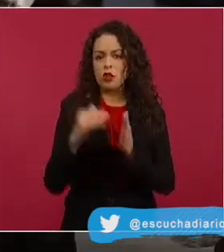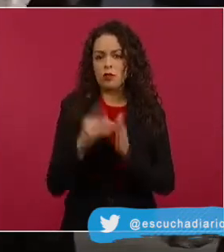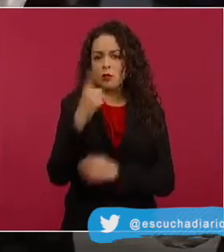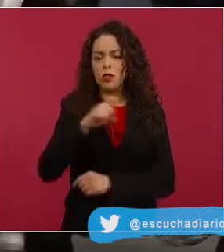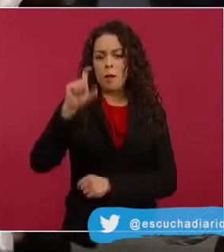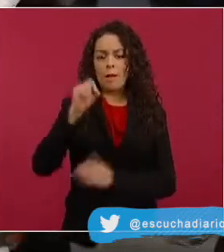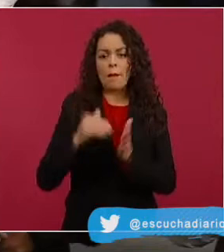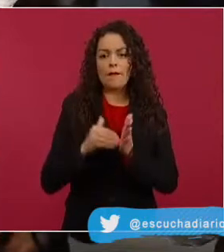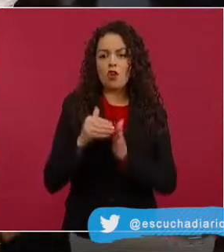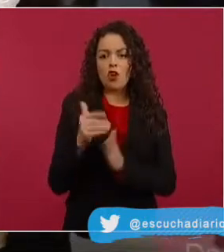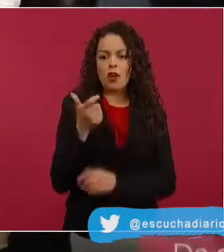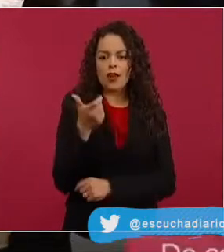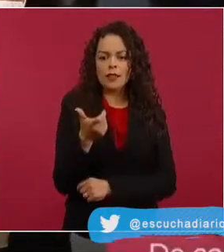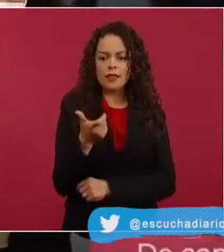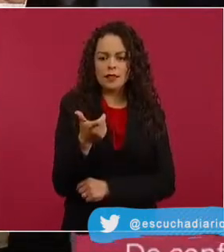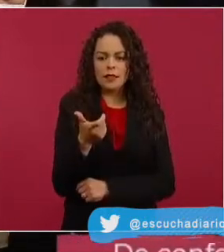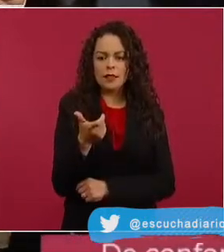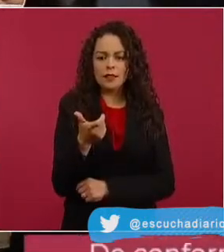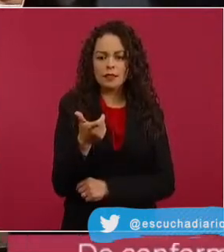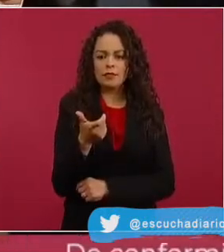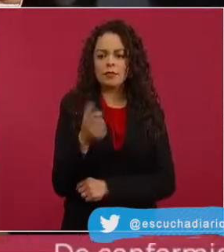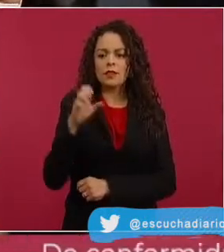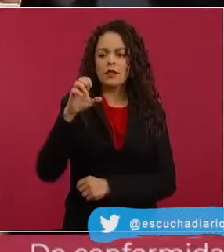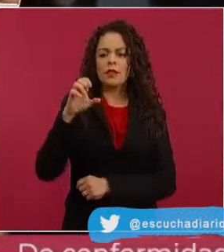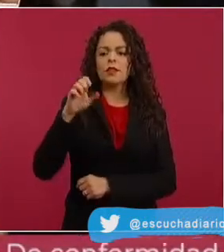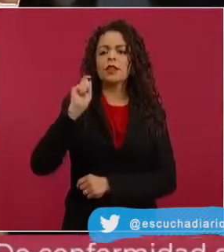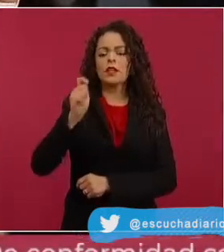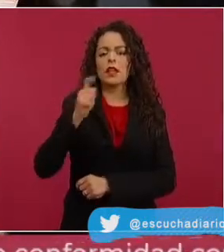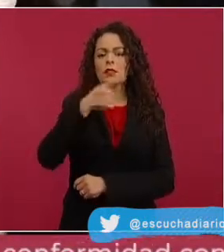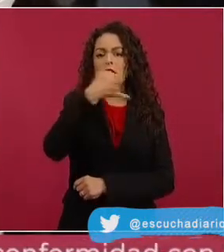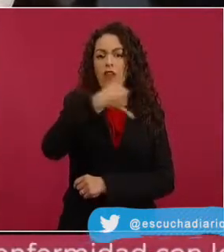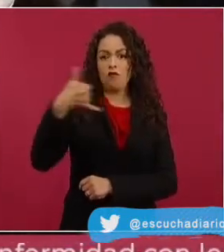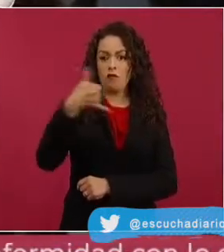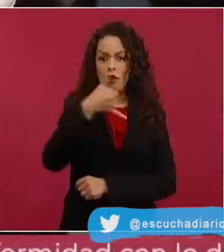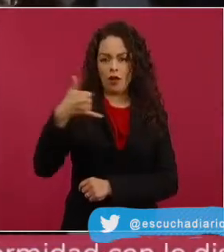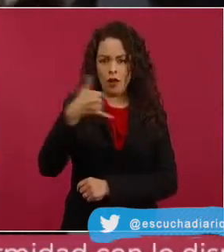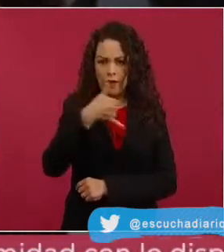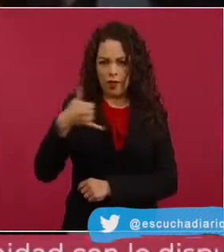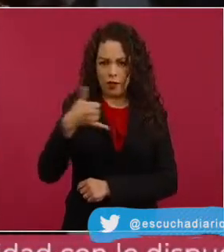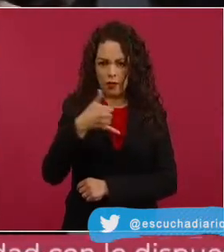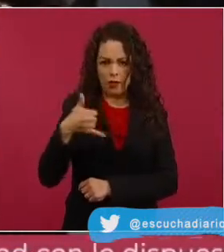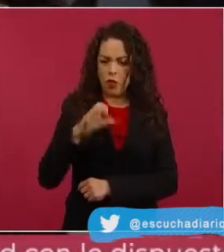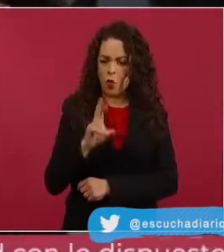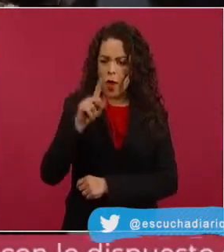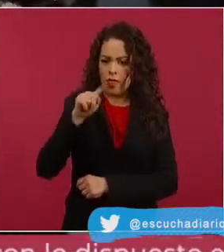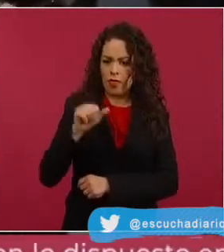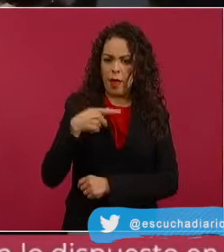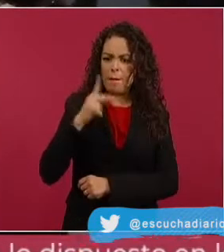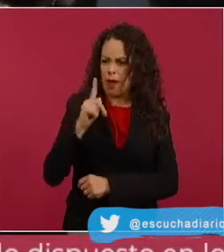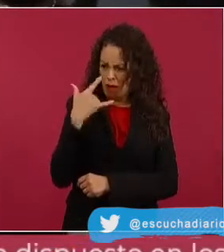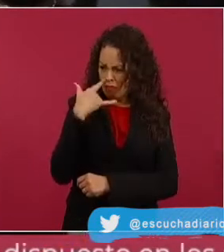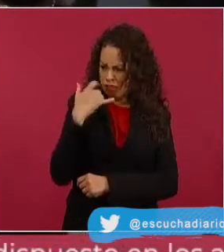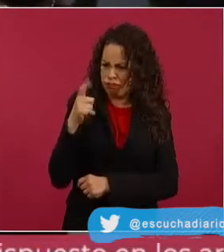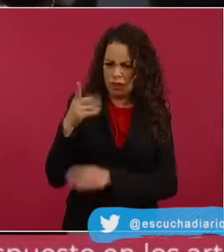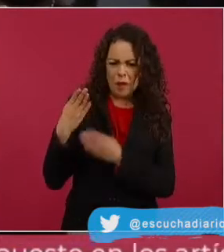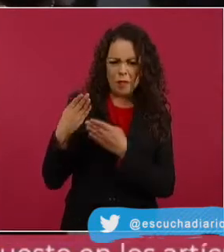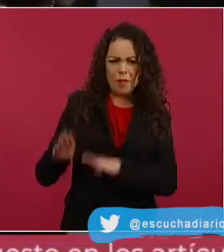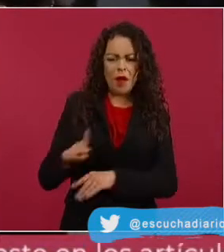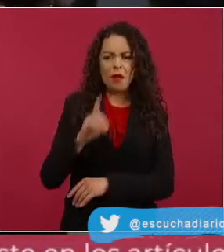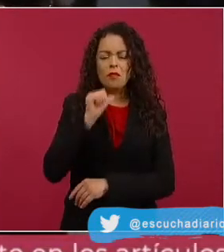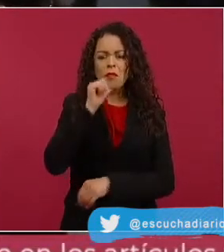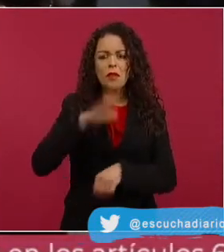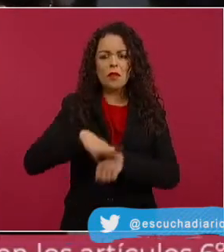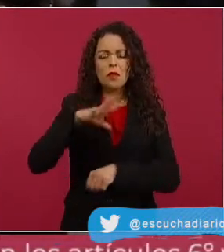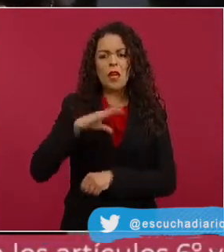transición energética y acciones con el cambio climático, pero de fondo es la soberanía en cuestión eléctrica, defendiendo siempre